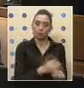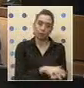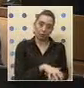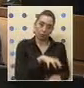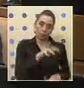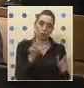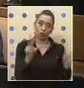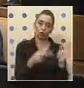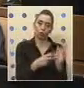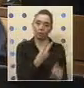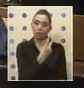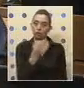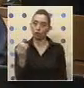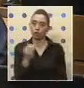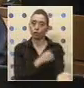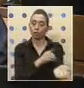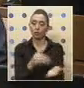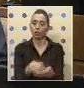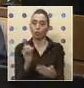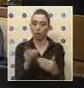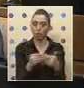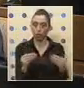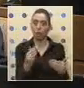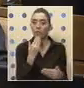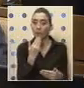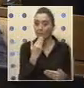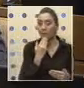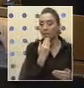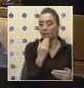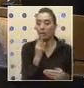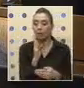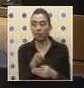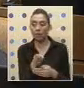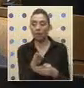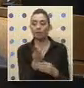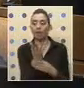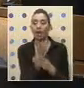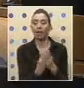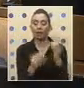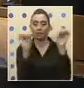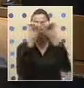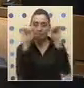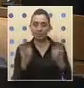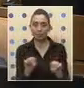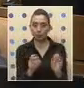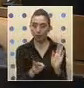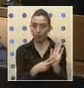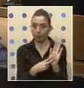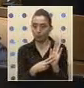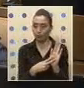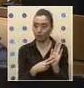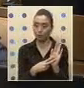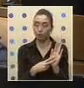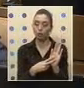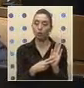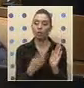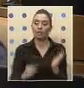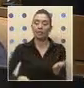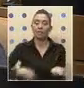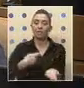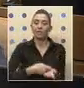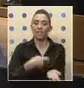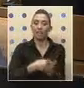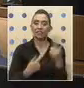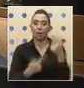8.200 millones de dólares. Porque también hay que terminar con un sistema tributario donde lo que se financia, o para financiar